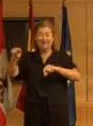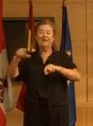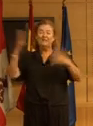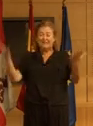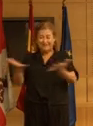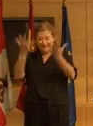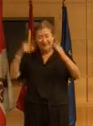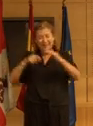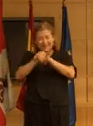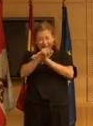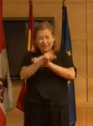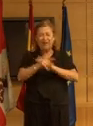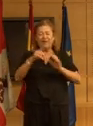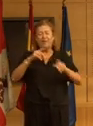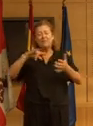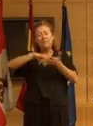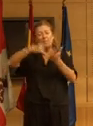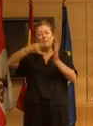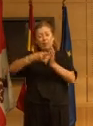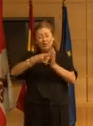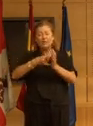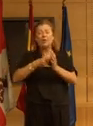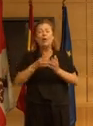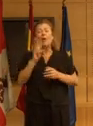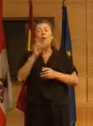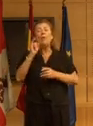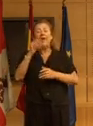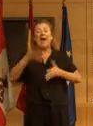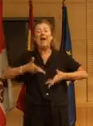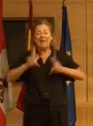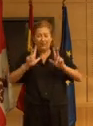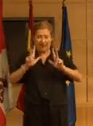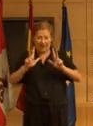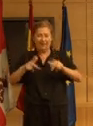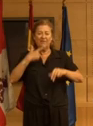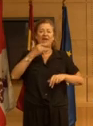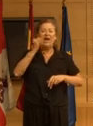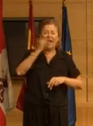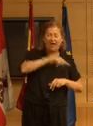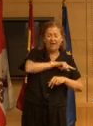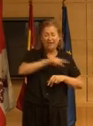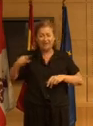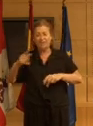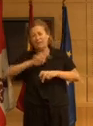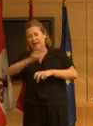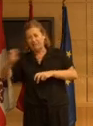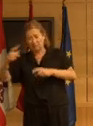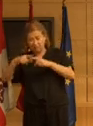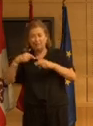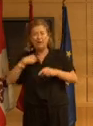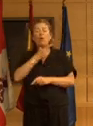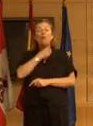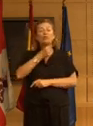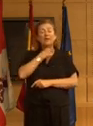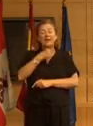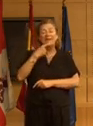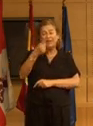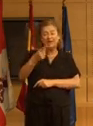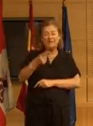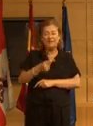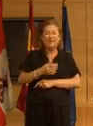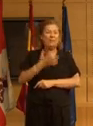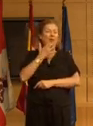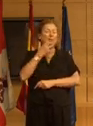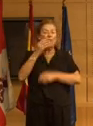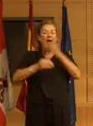desarrollado concretamente el proyecto Vía Libre. Ha incluido varias acciones, entre las que me gustaría mencionar pues